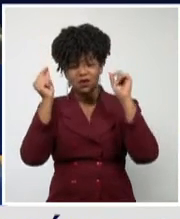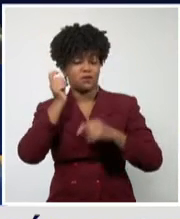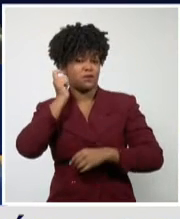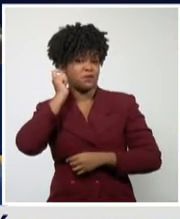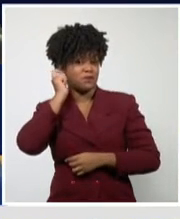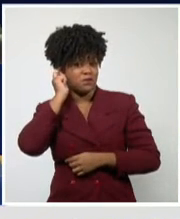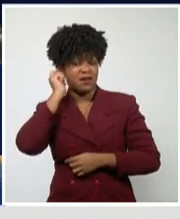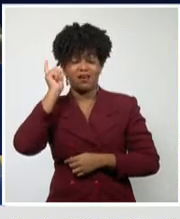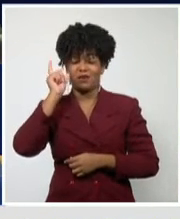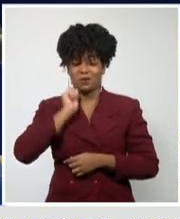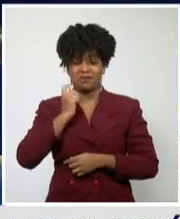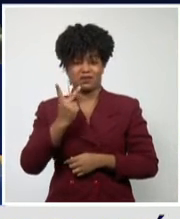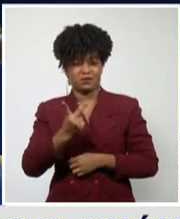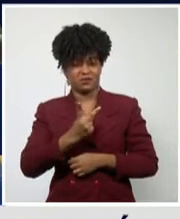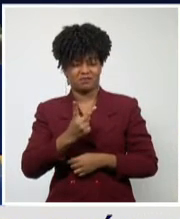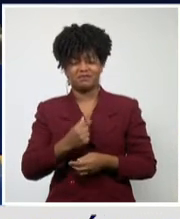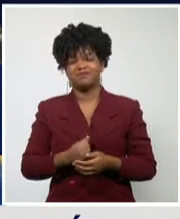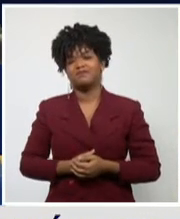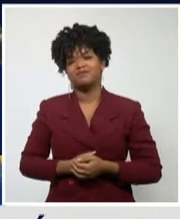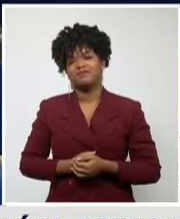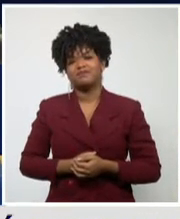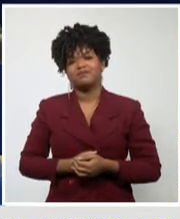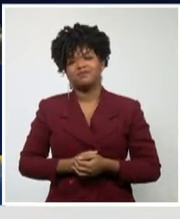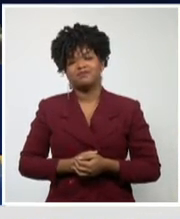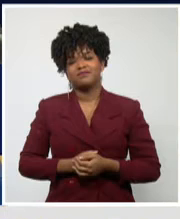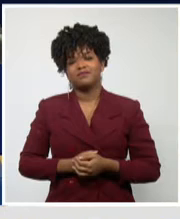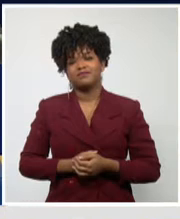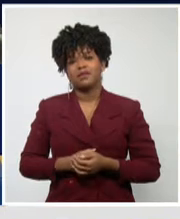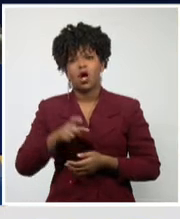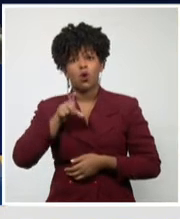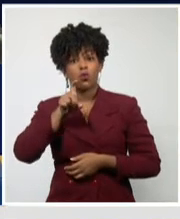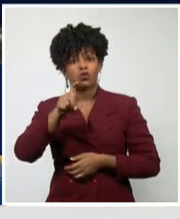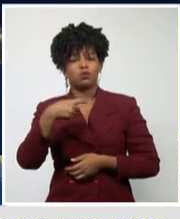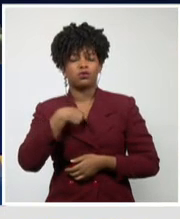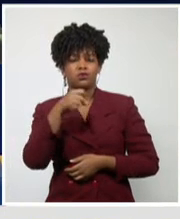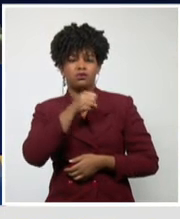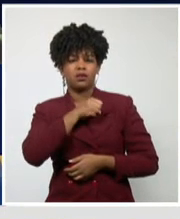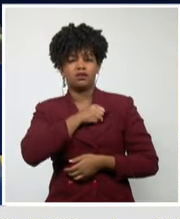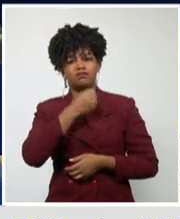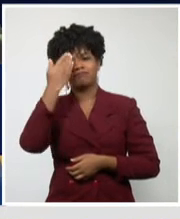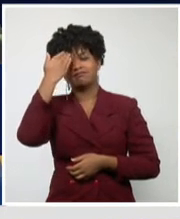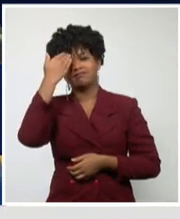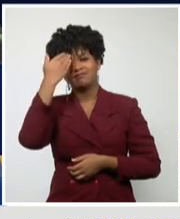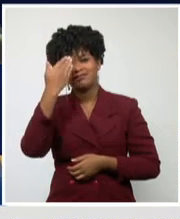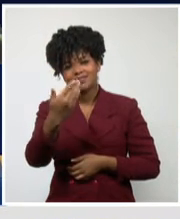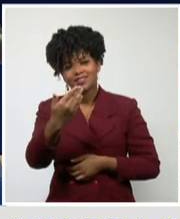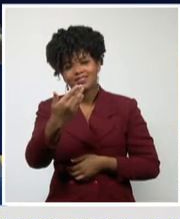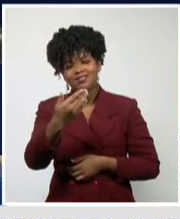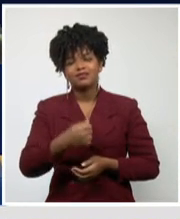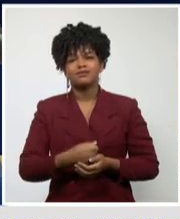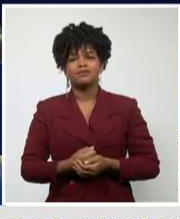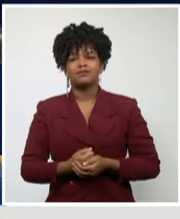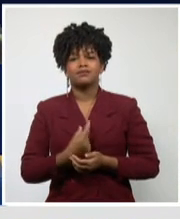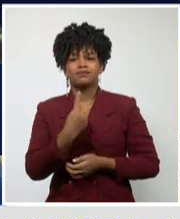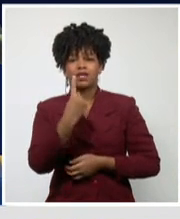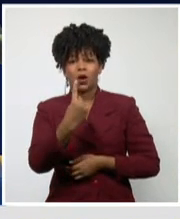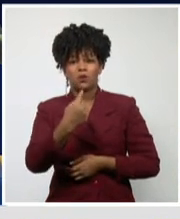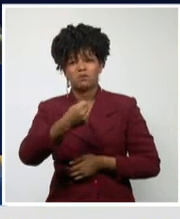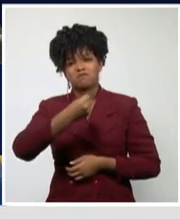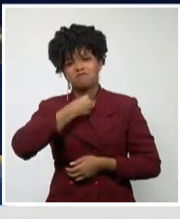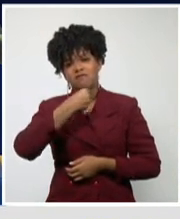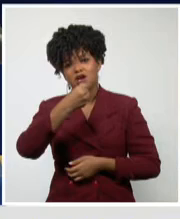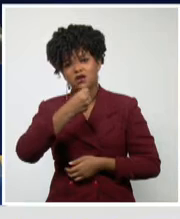enfermeros. Y por último, yo quería agradecer a un periodista,